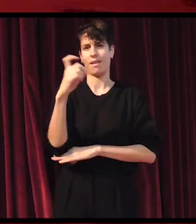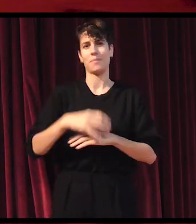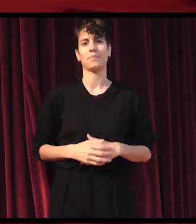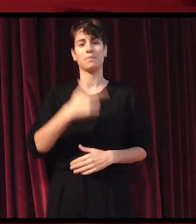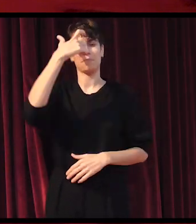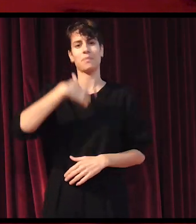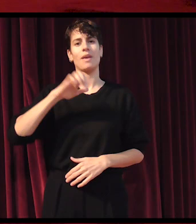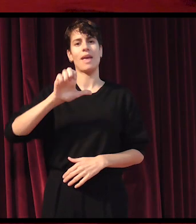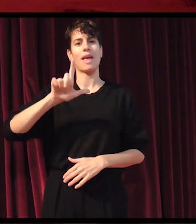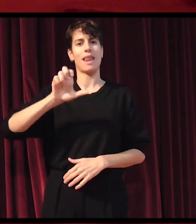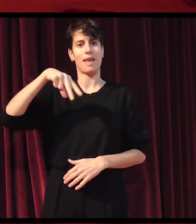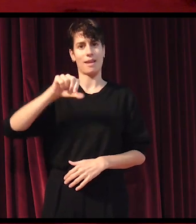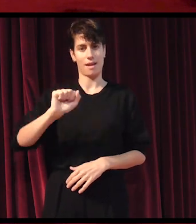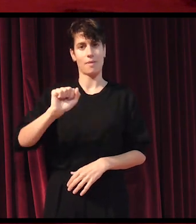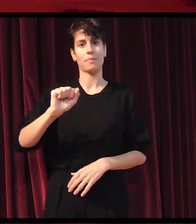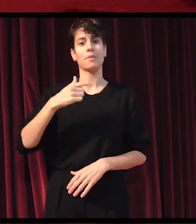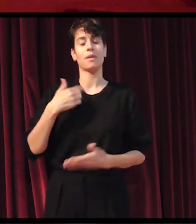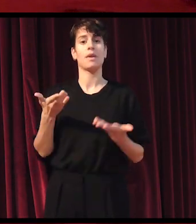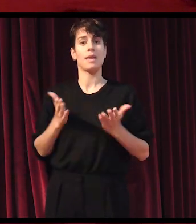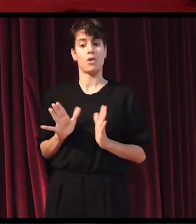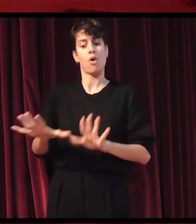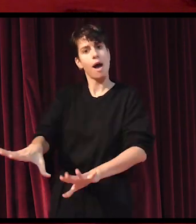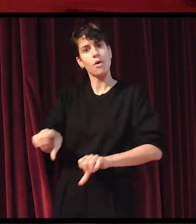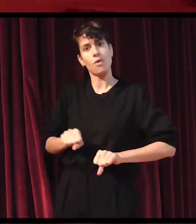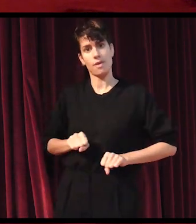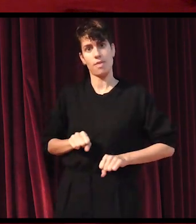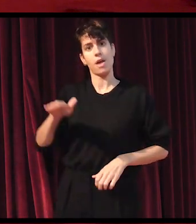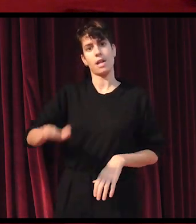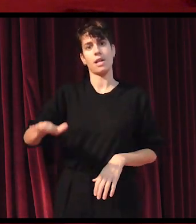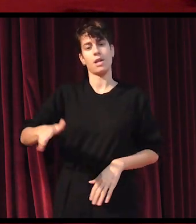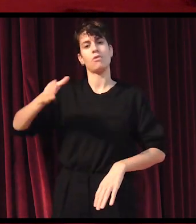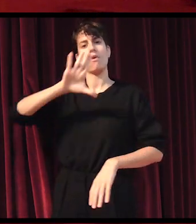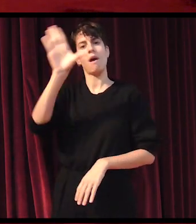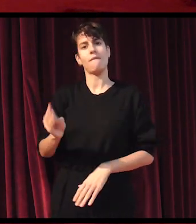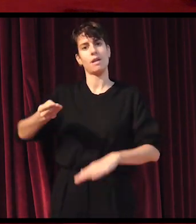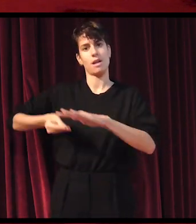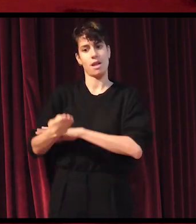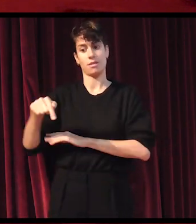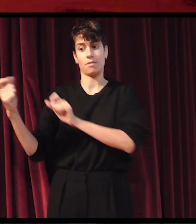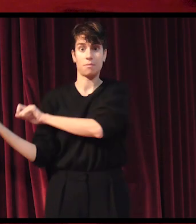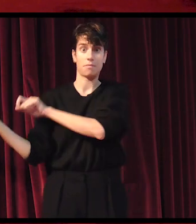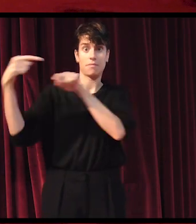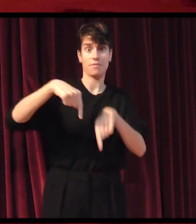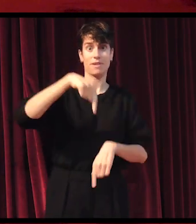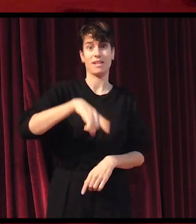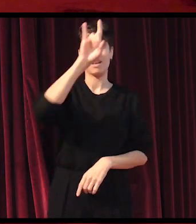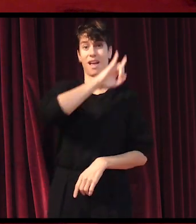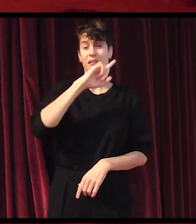es Elena, soy madre de acogida de un niño procedente de África que viajó solo hasta